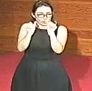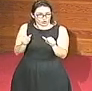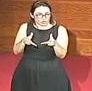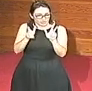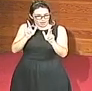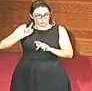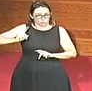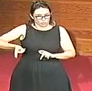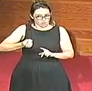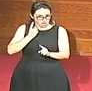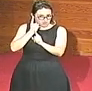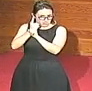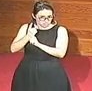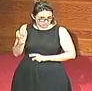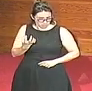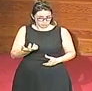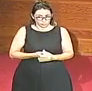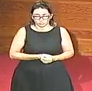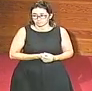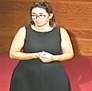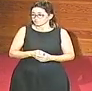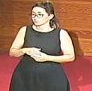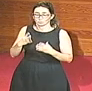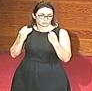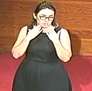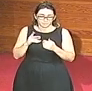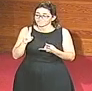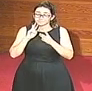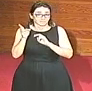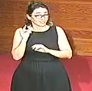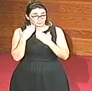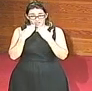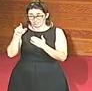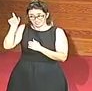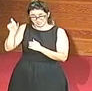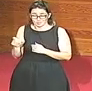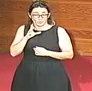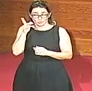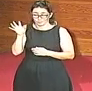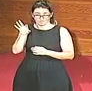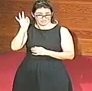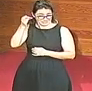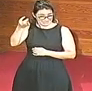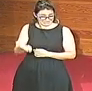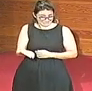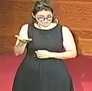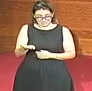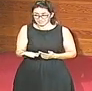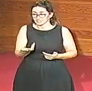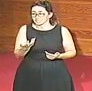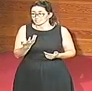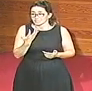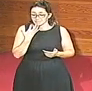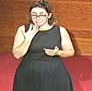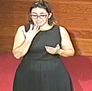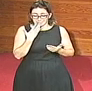gracias. Pues gracias a ti, porque has dado en el clavo. Es que ese es el problema, que si las clases no sé